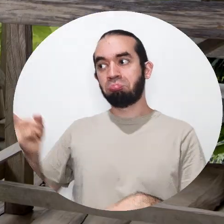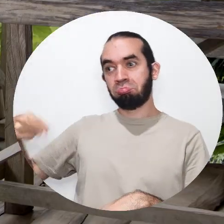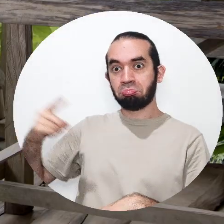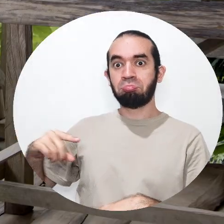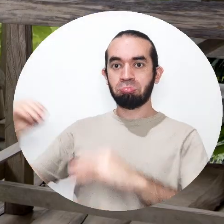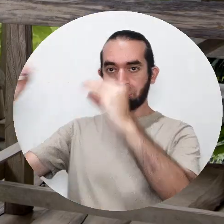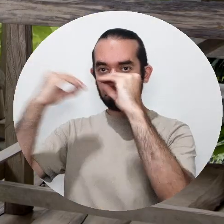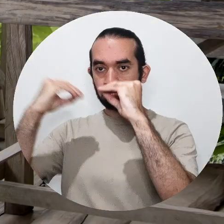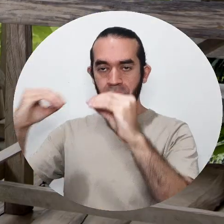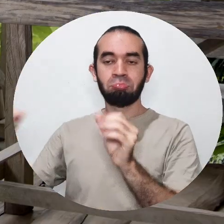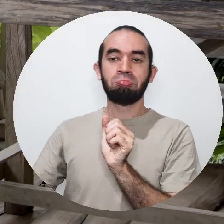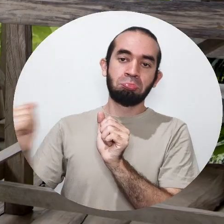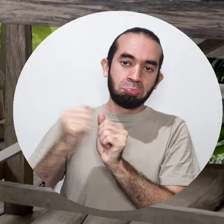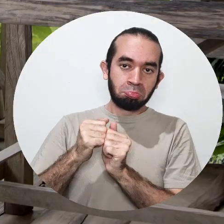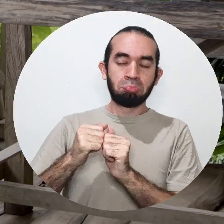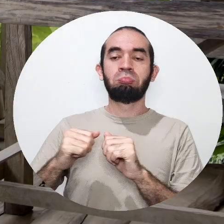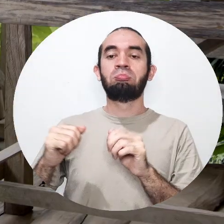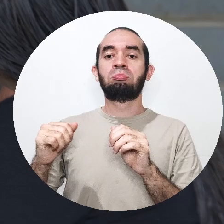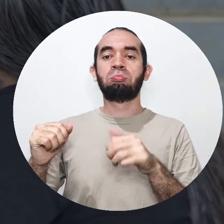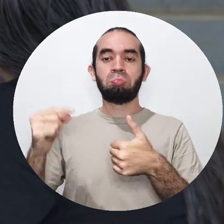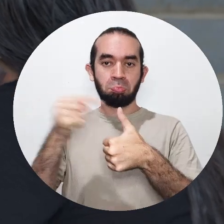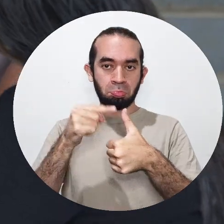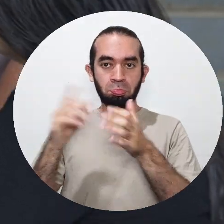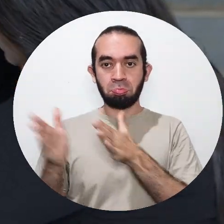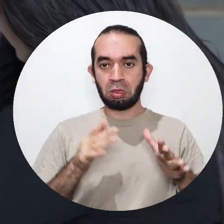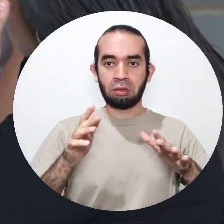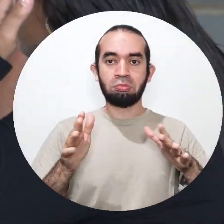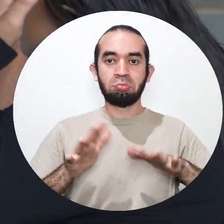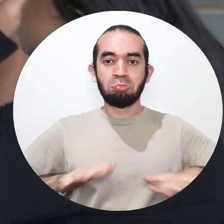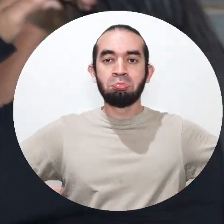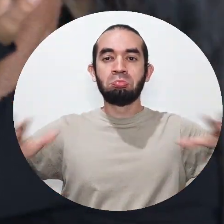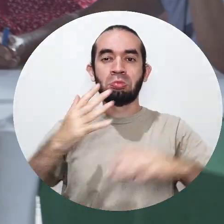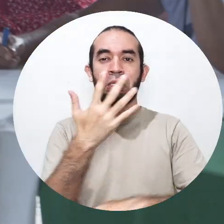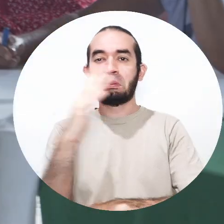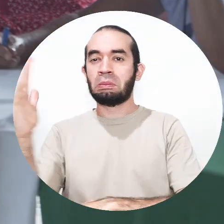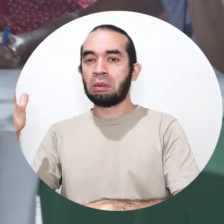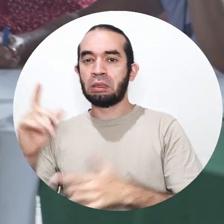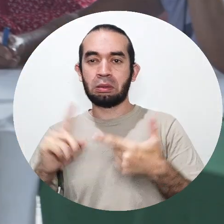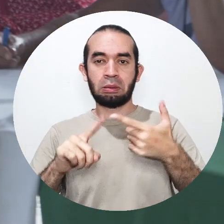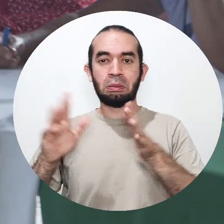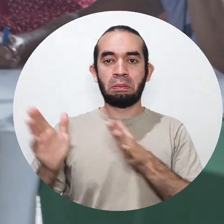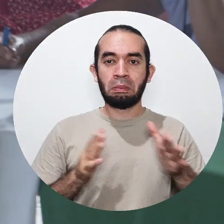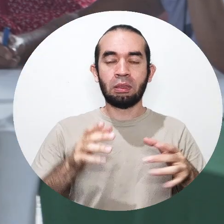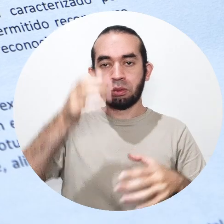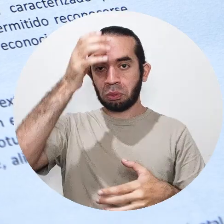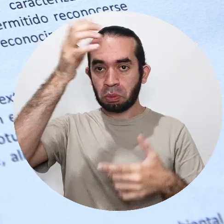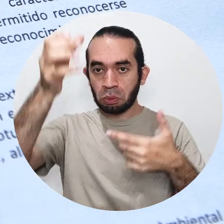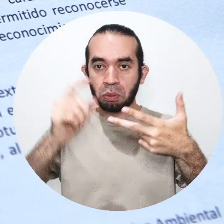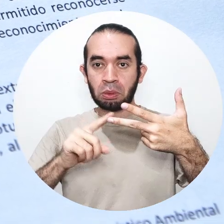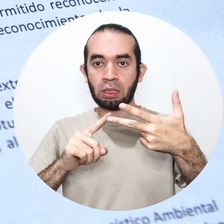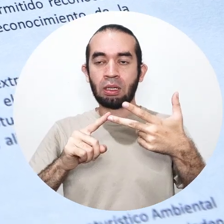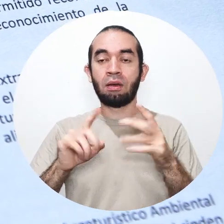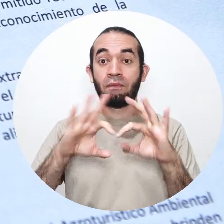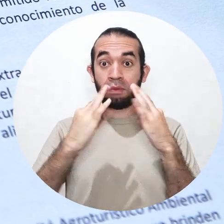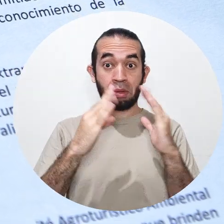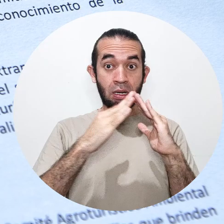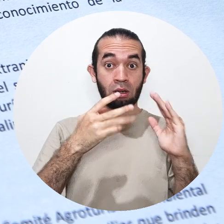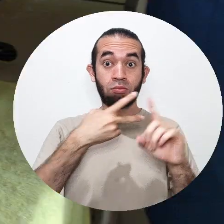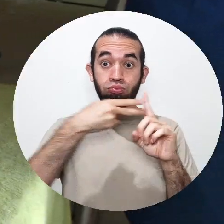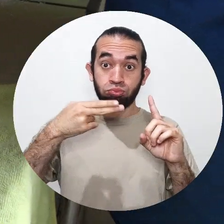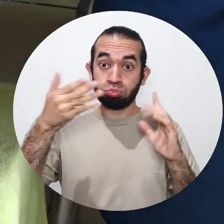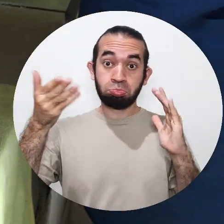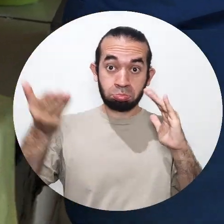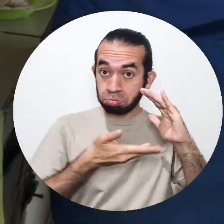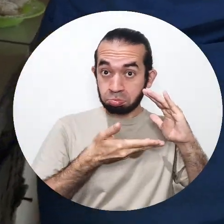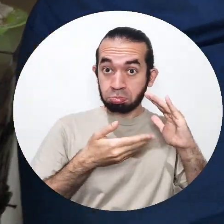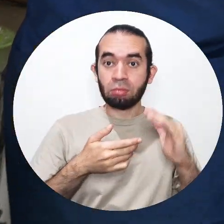acompañamiento y hemos trabajado en plan de ambiente y cultura y también en los perfiles de, para